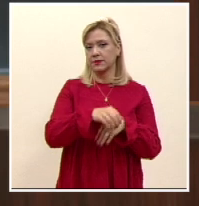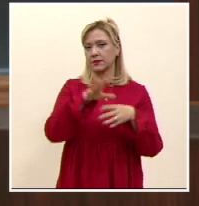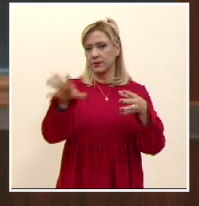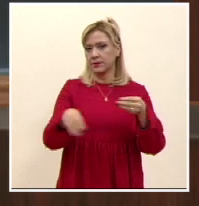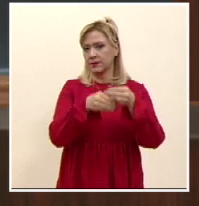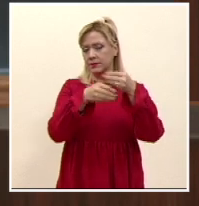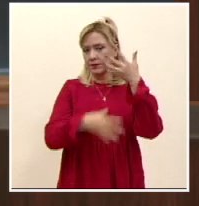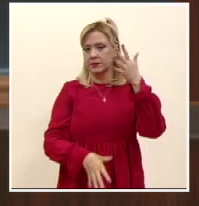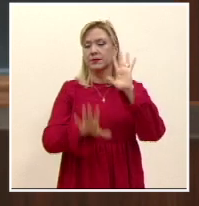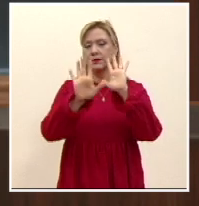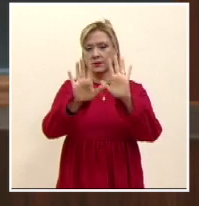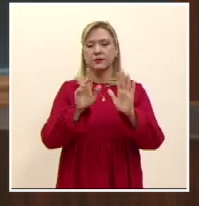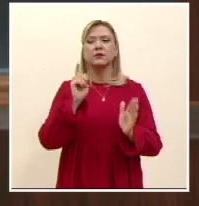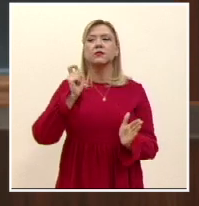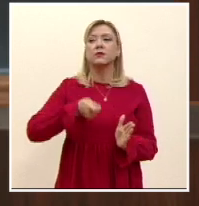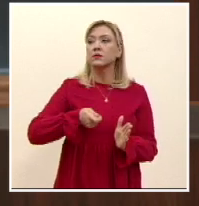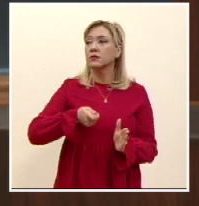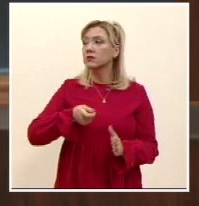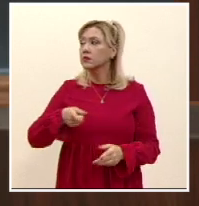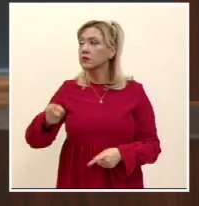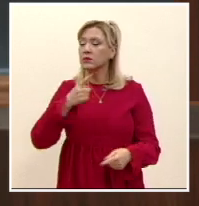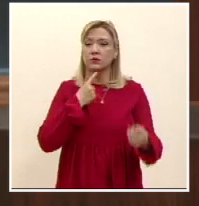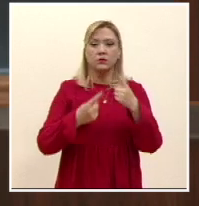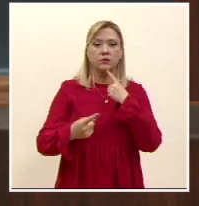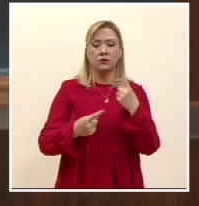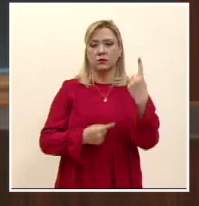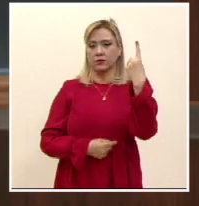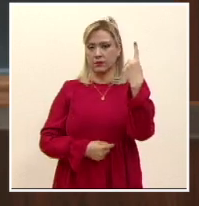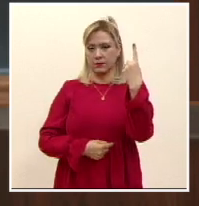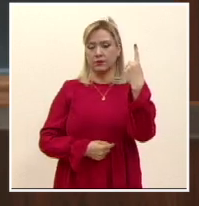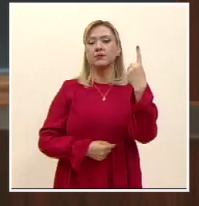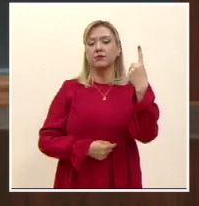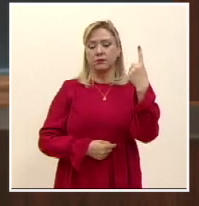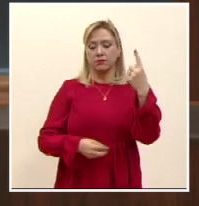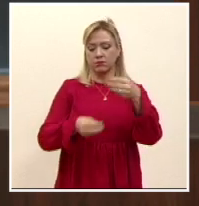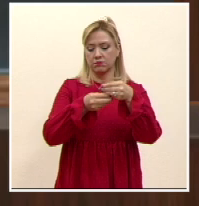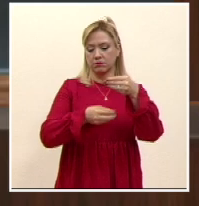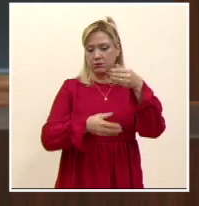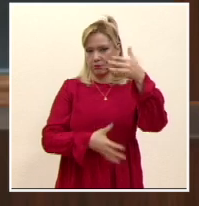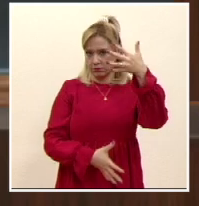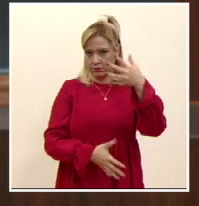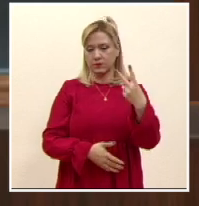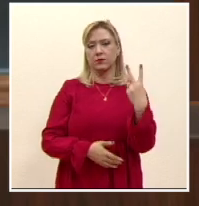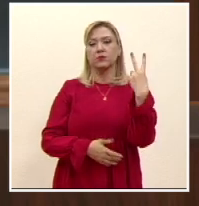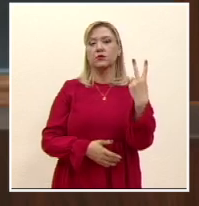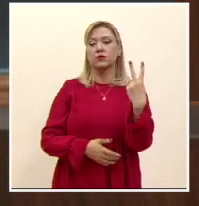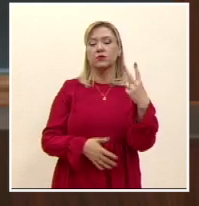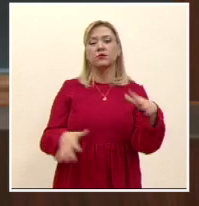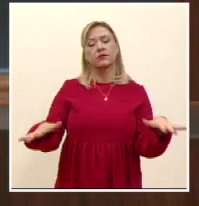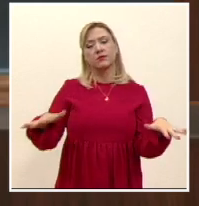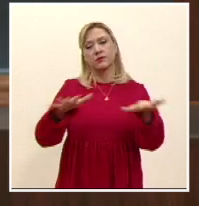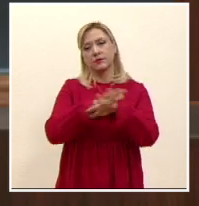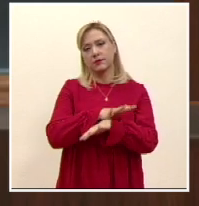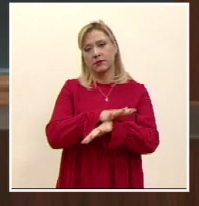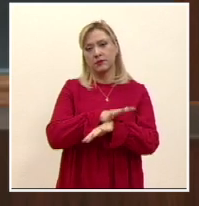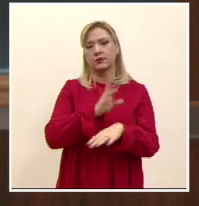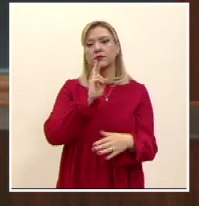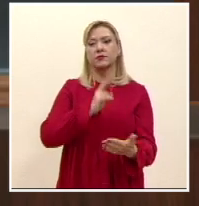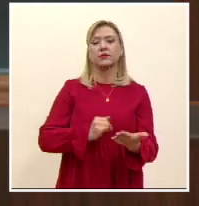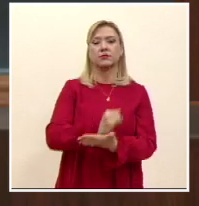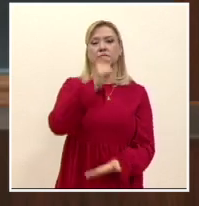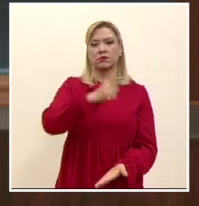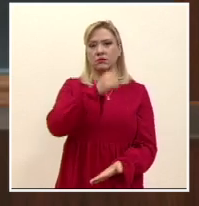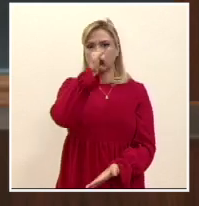relacionados se resuelve: primero, se acumulan los recursos. Segundo, se modifica la resolución